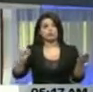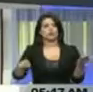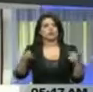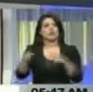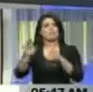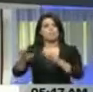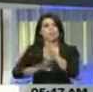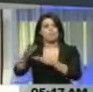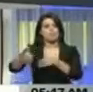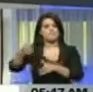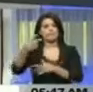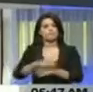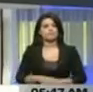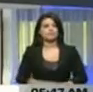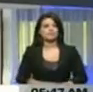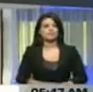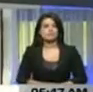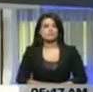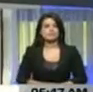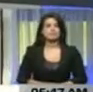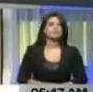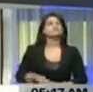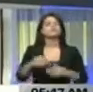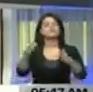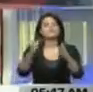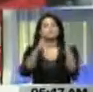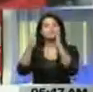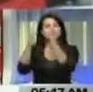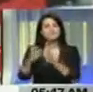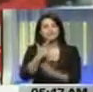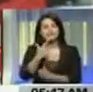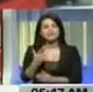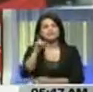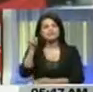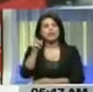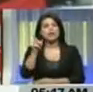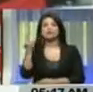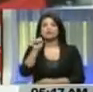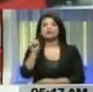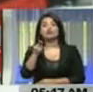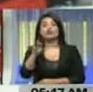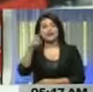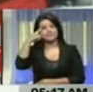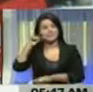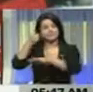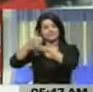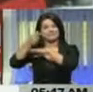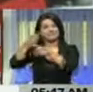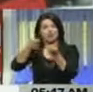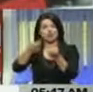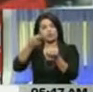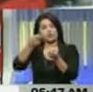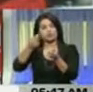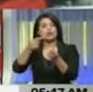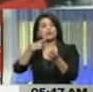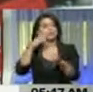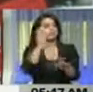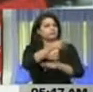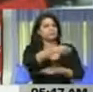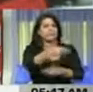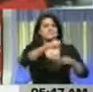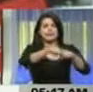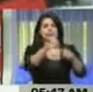deporte, tiene su medalla. A un costado, Sundet sancionará panaderías que tengan colas para vender pan. No está justificado.